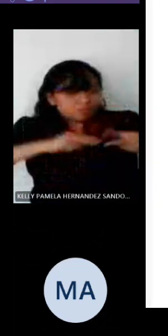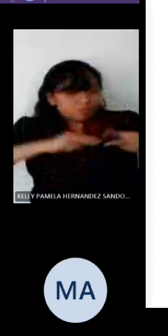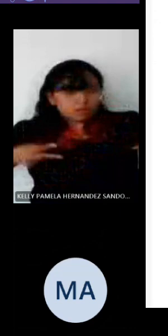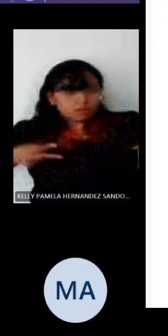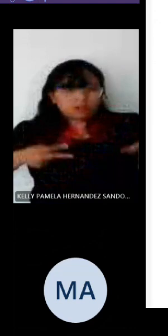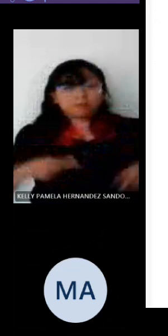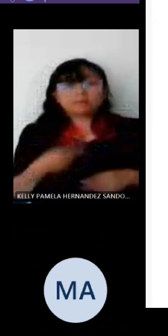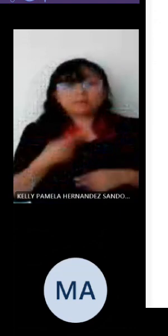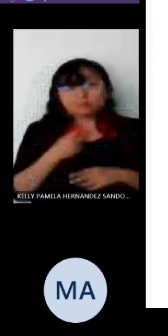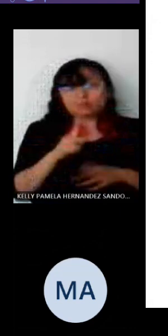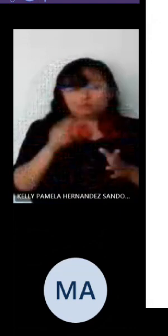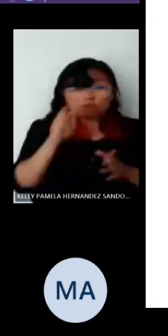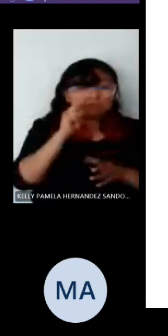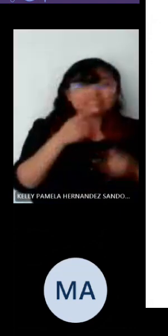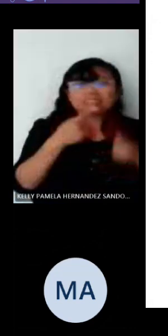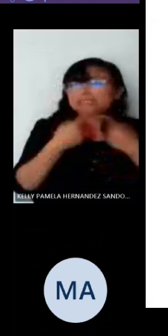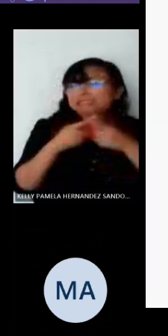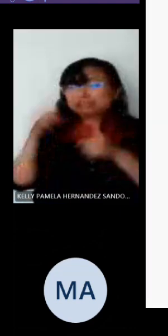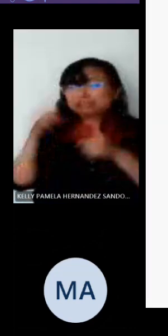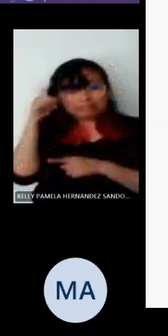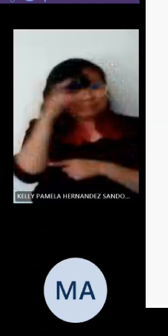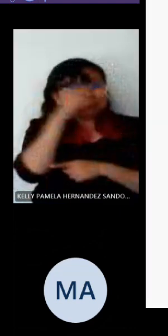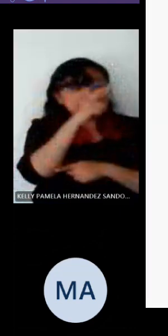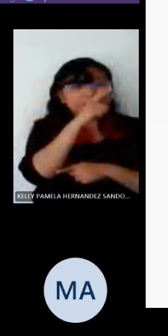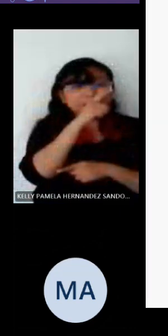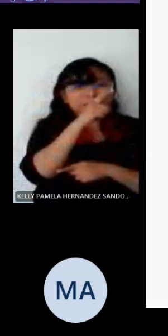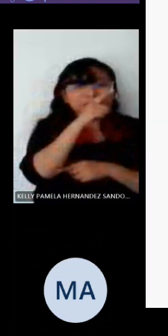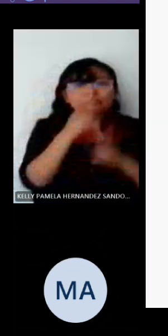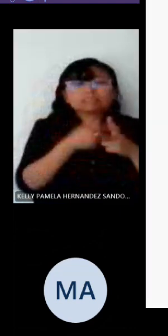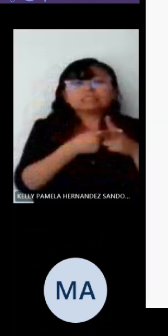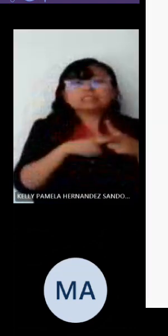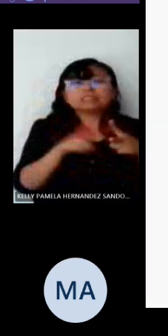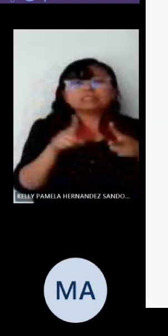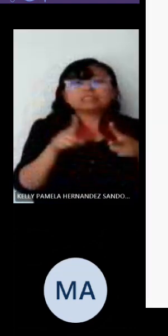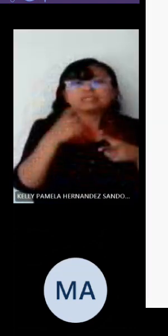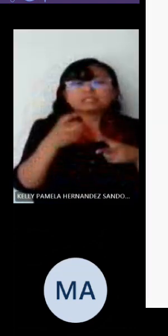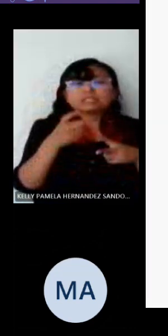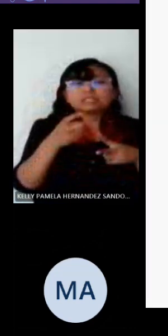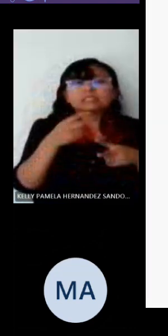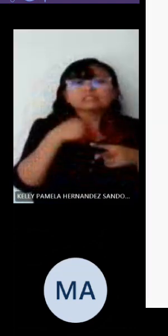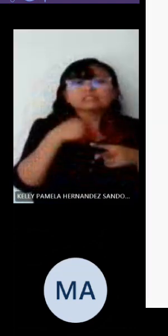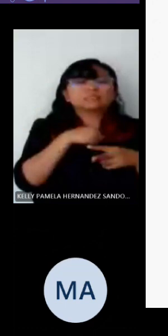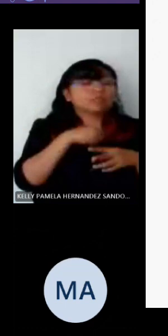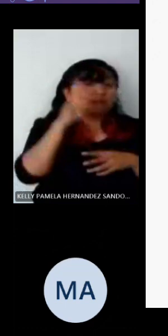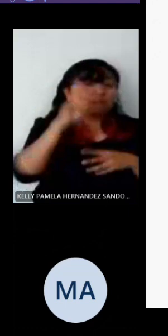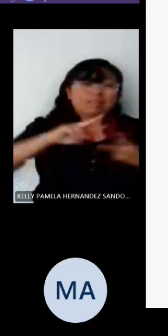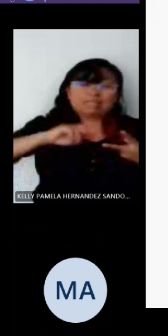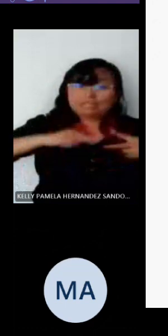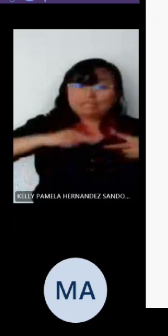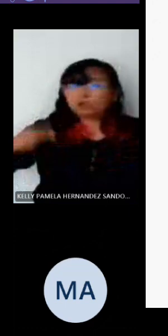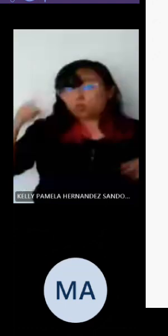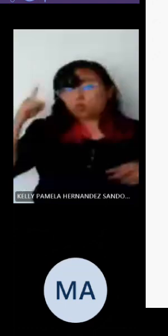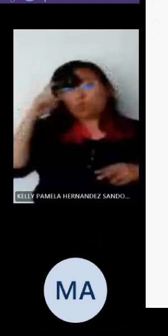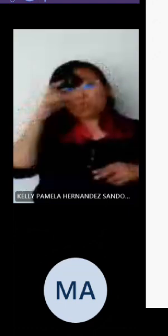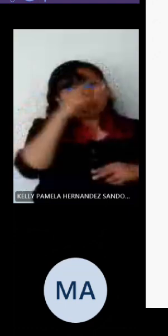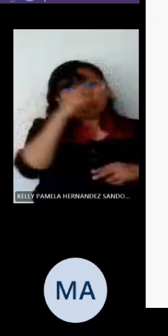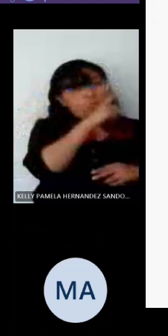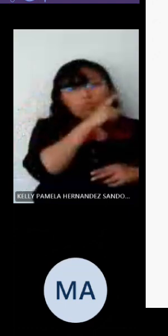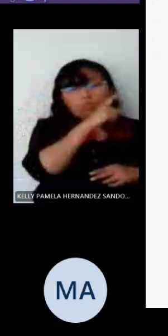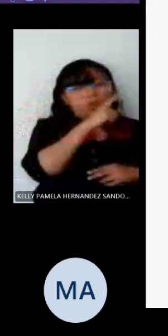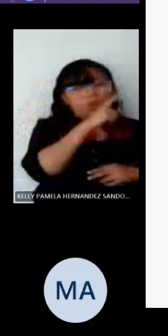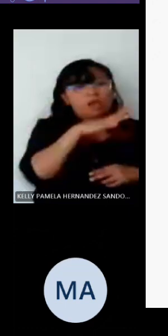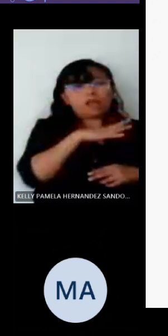de complejidad empieza a ir siendo mayor, porque pues ya les decía que estos genes son complejos, son muchos, causan fenotipos